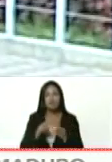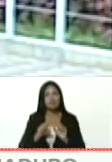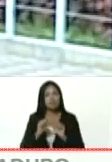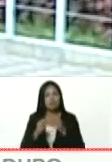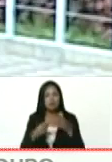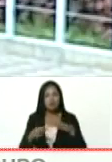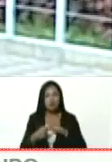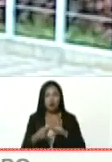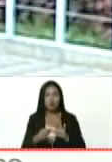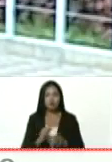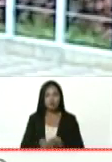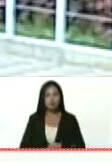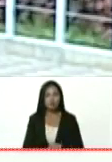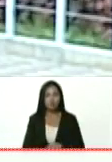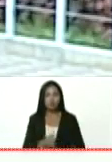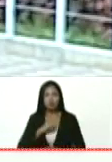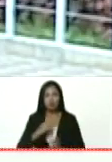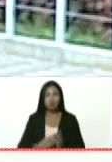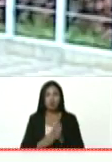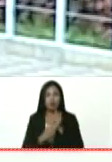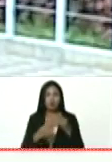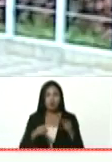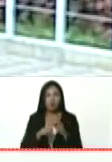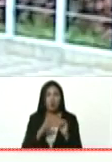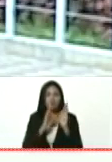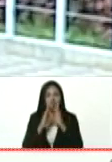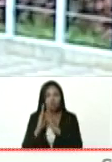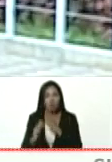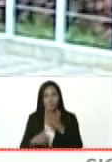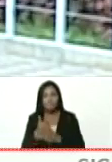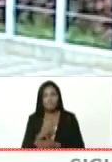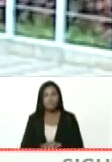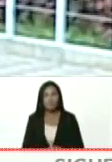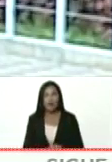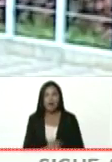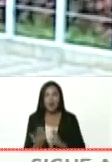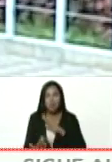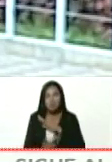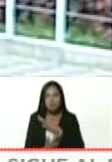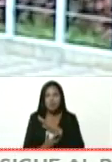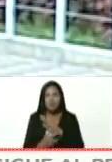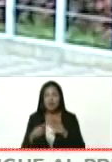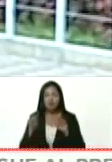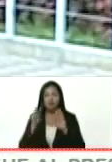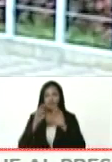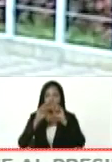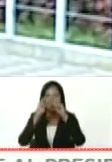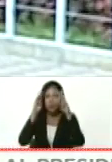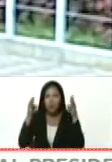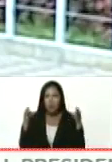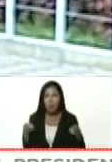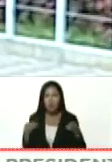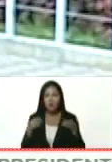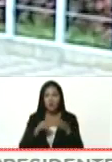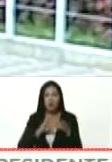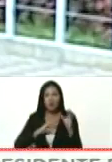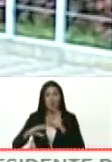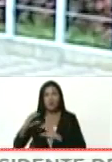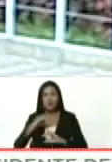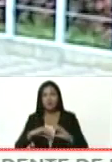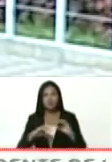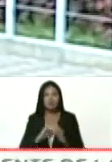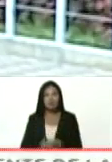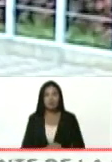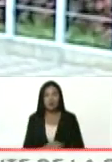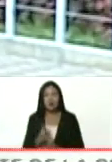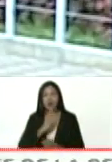adelante con liderazgo, con organización, con técnica, con metodología, con mucha comunicación, con